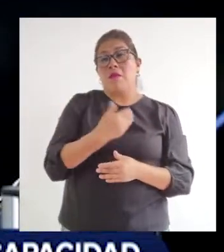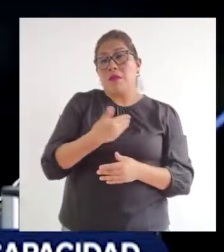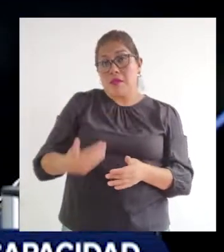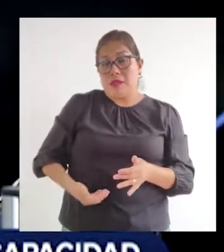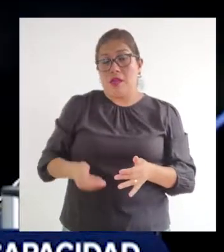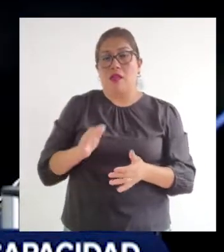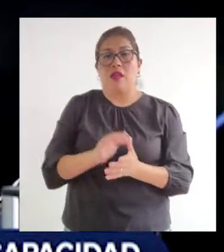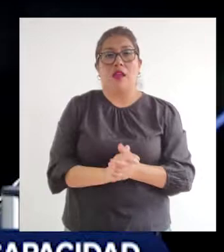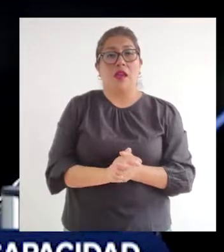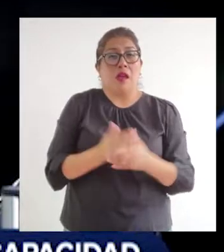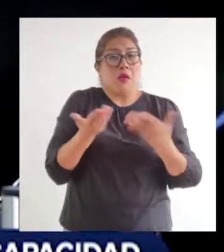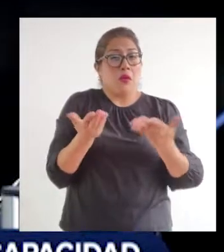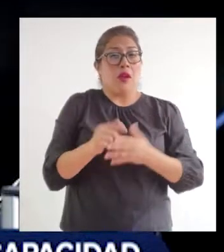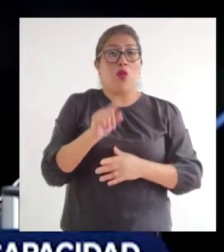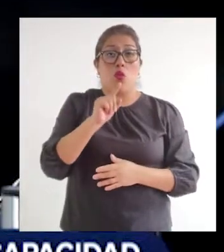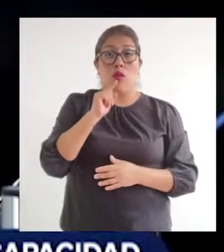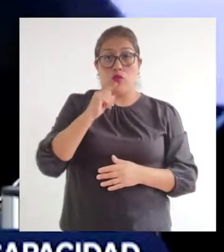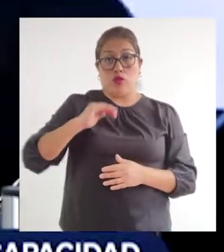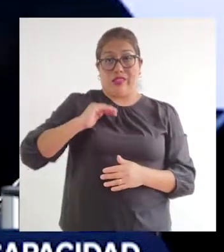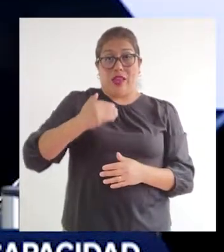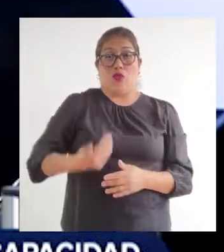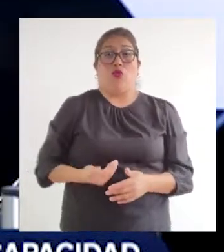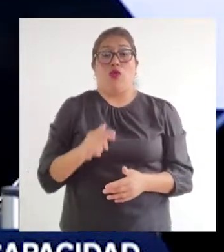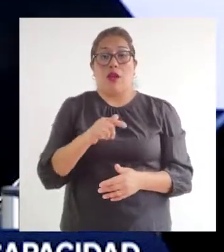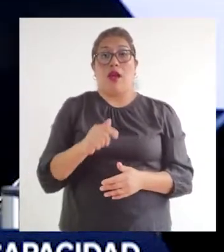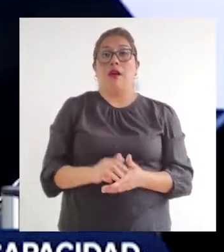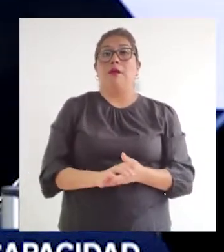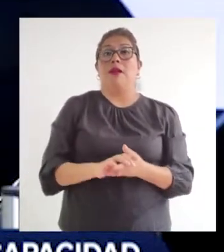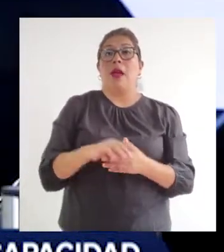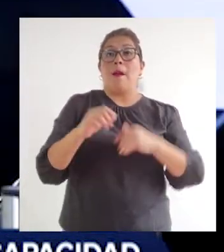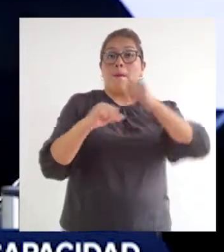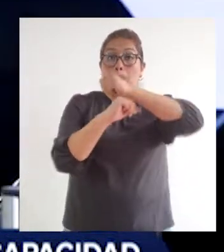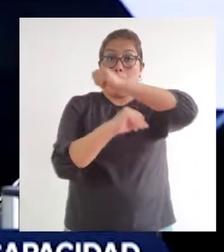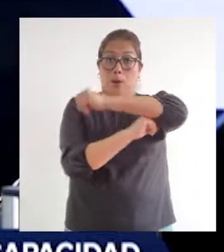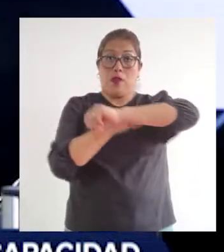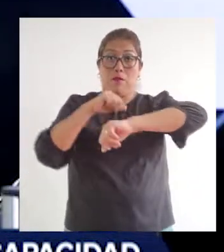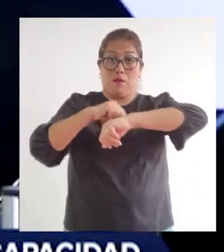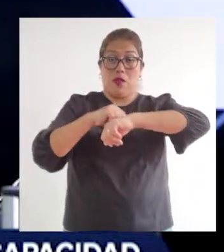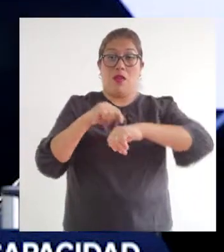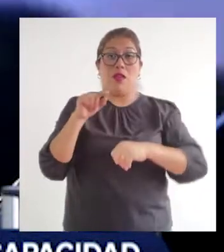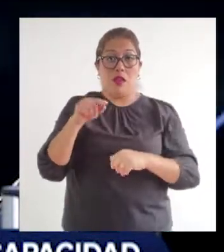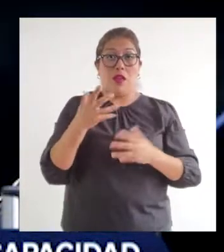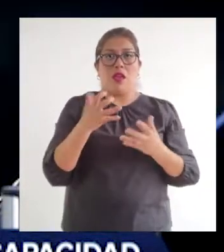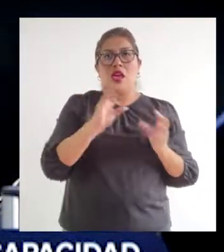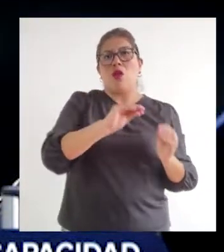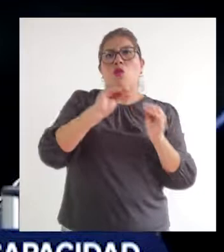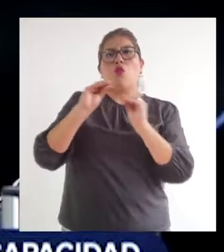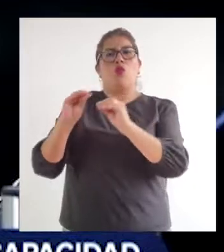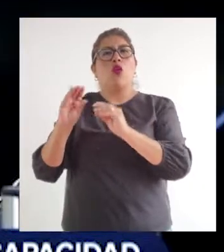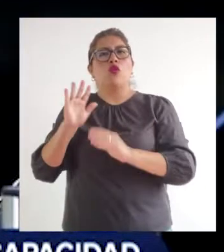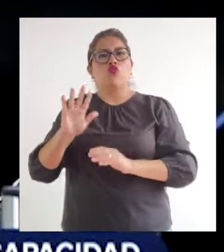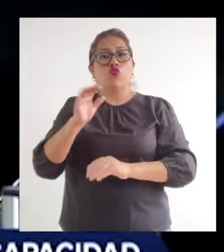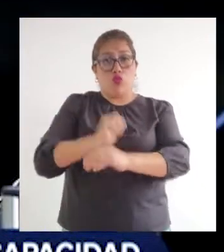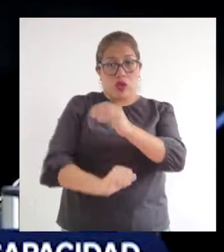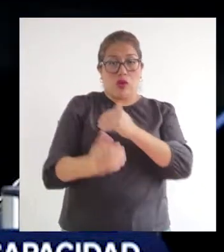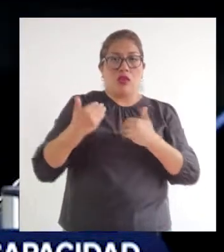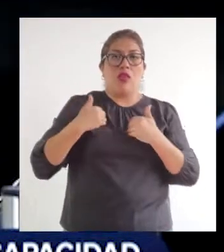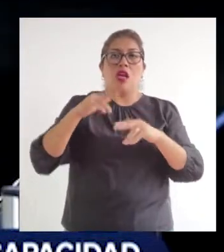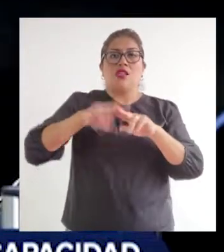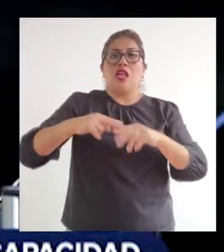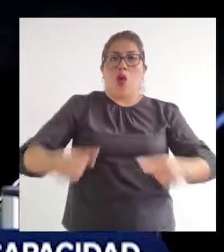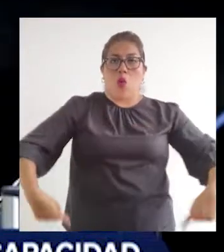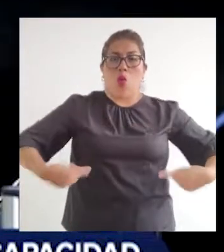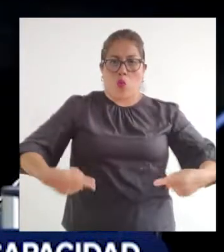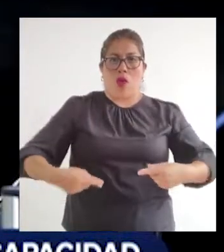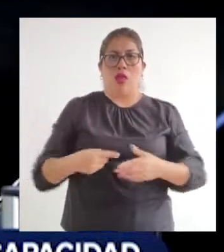además, señor Gamarra, el hecho de que una señora desde la zona norte, Puente Piedra, trataba de trasladar a su hijo que usaba silla